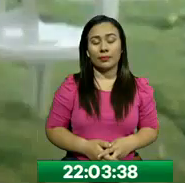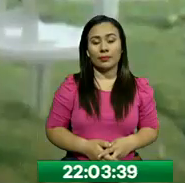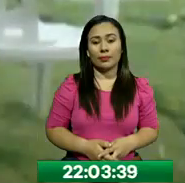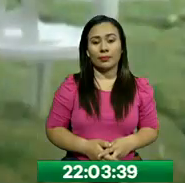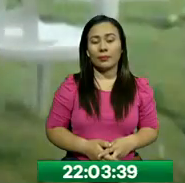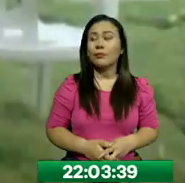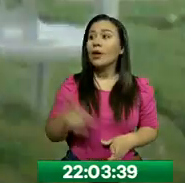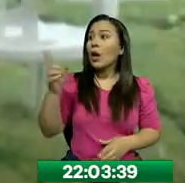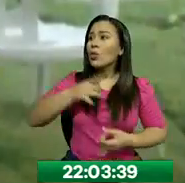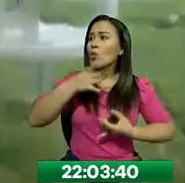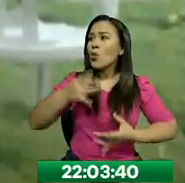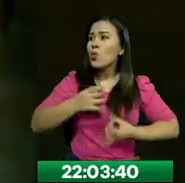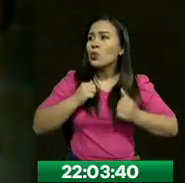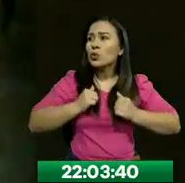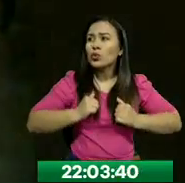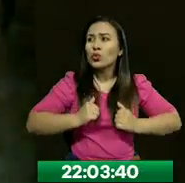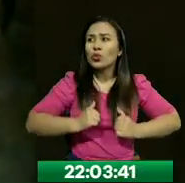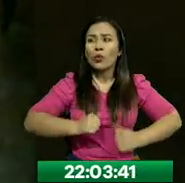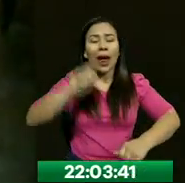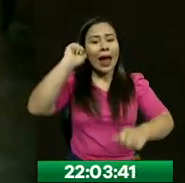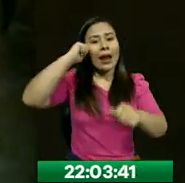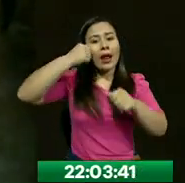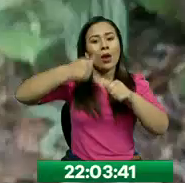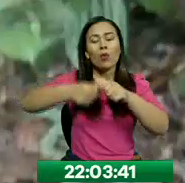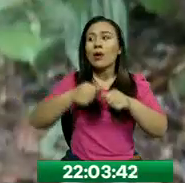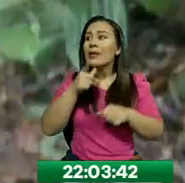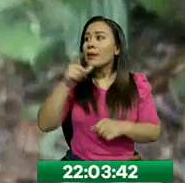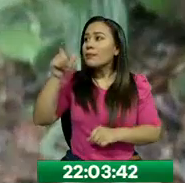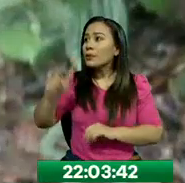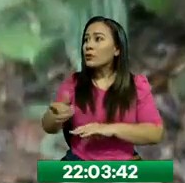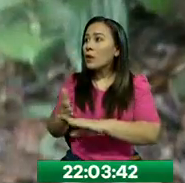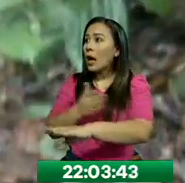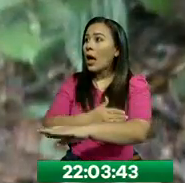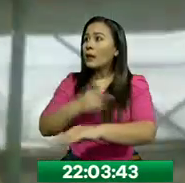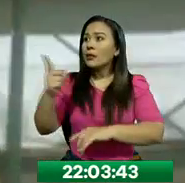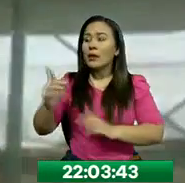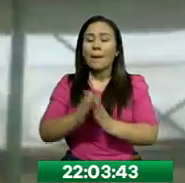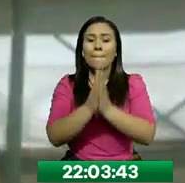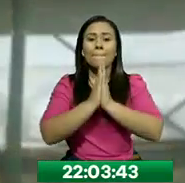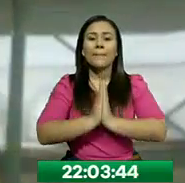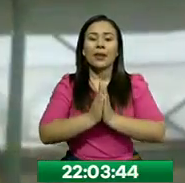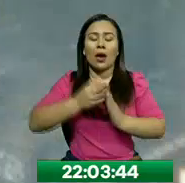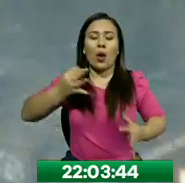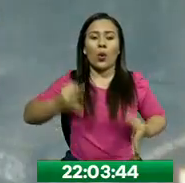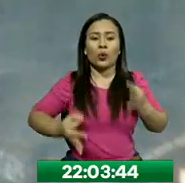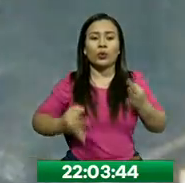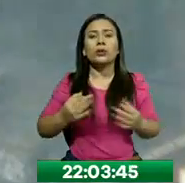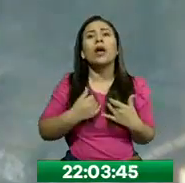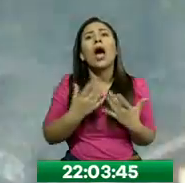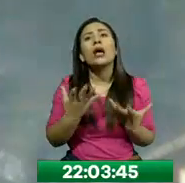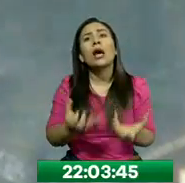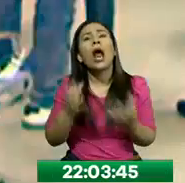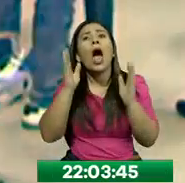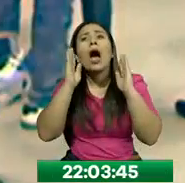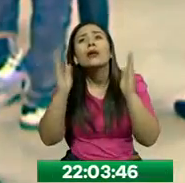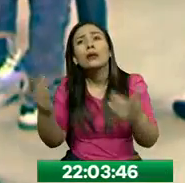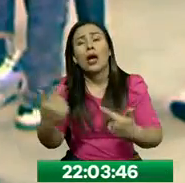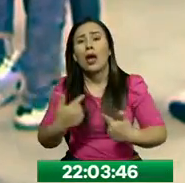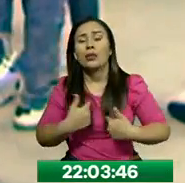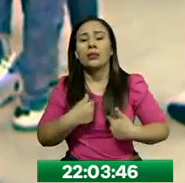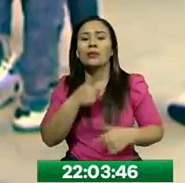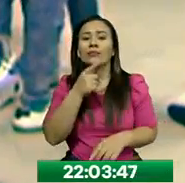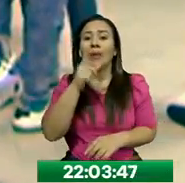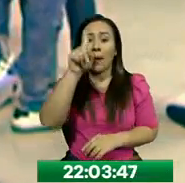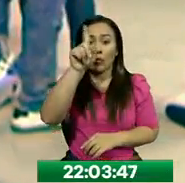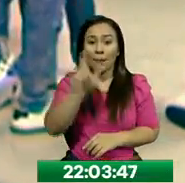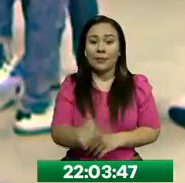con el dolor en el alma y el recuerdo intacto en la memoria llegaron solicitando que la justicia escuche su clamor ellos llevaron